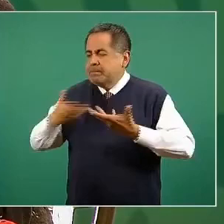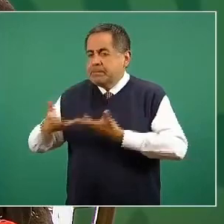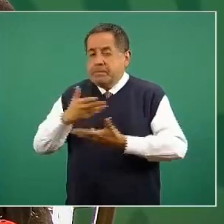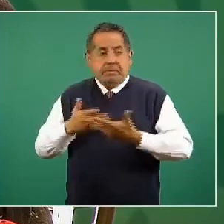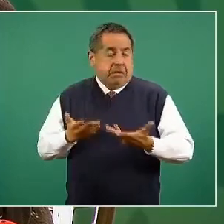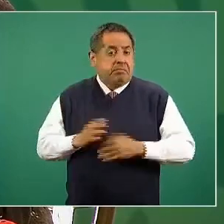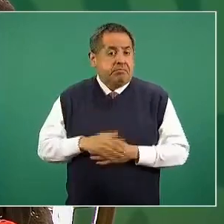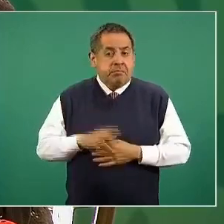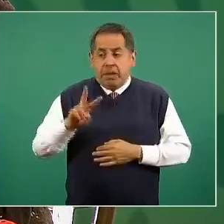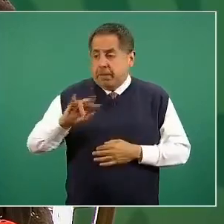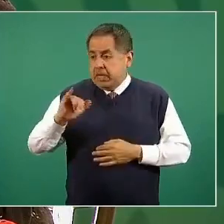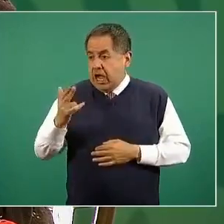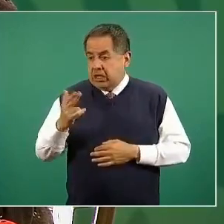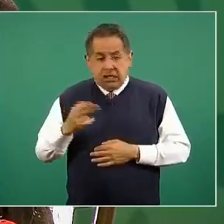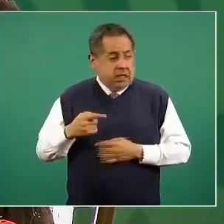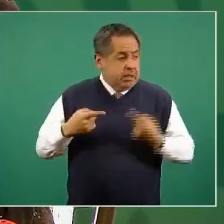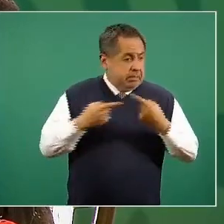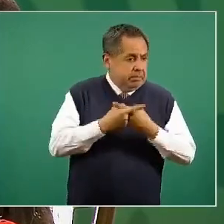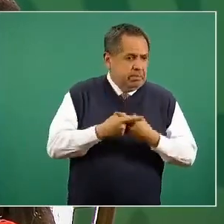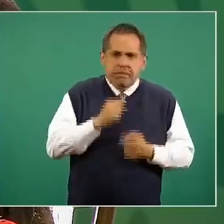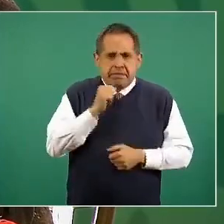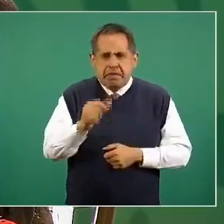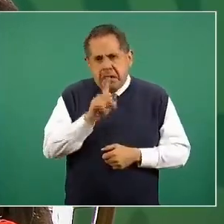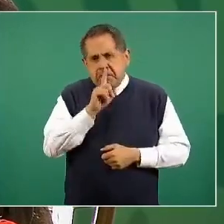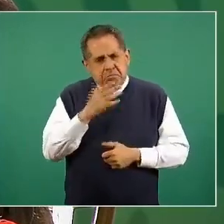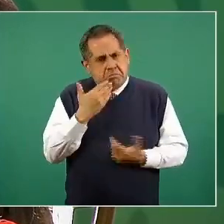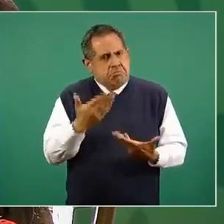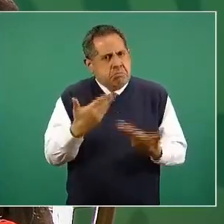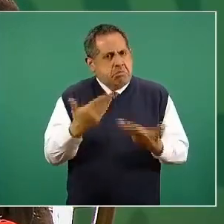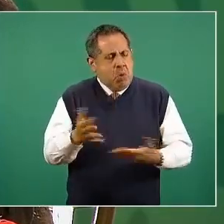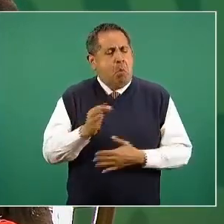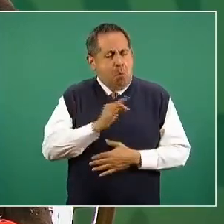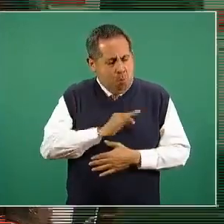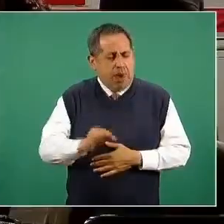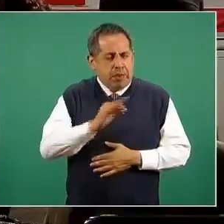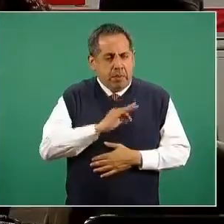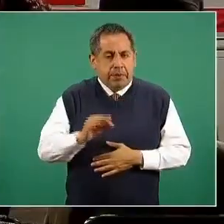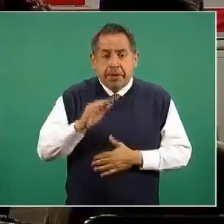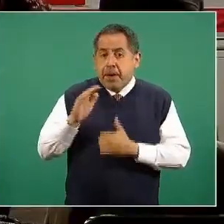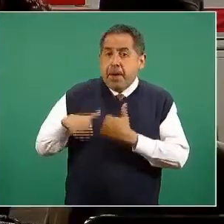de la actualización de la guía de aplicación, y seguramente cuando sigan